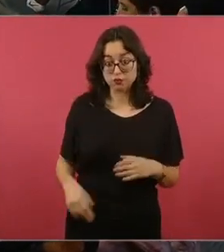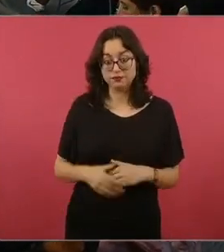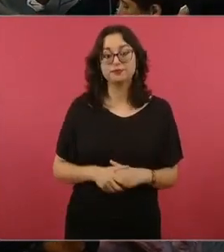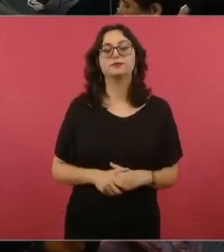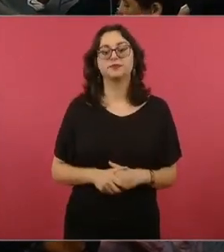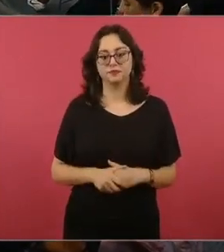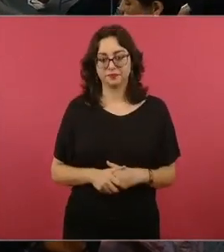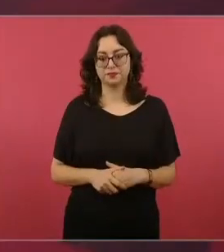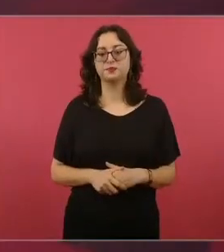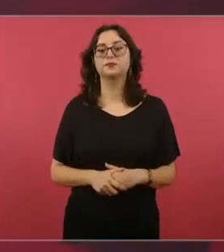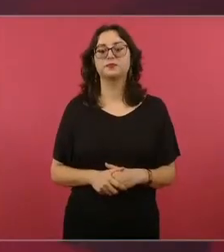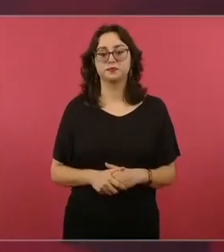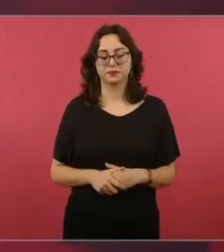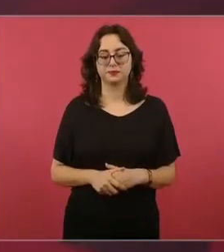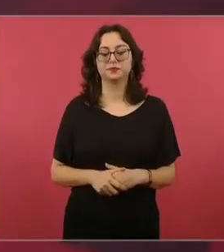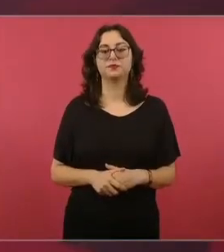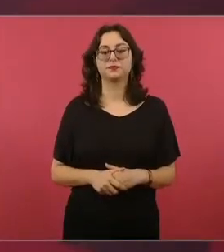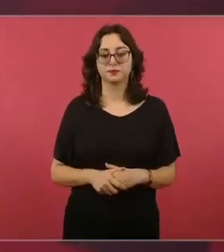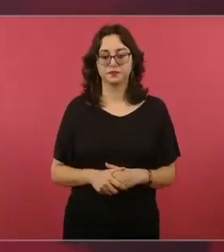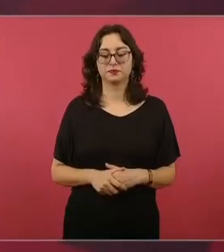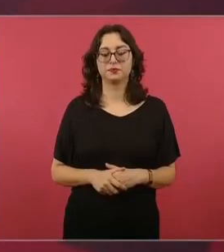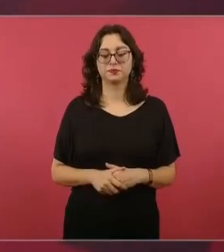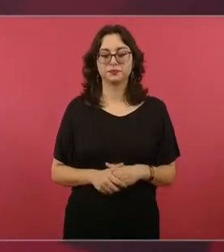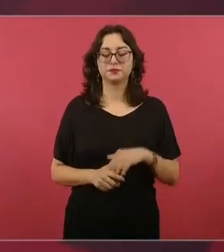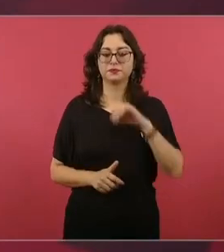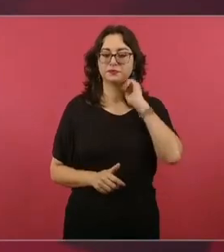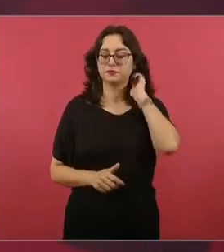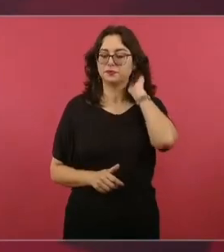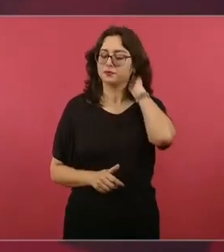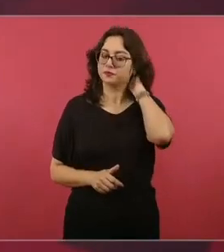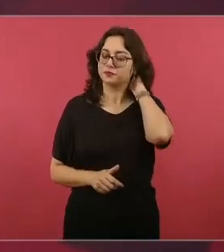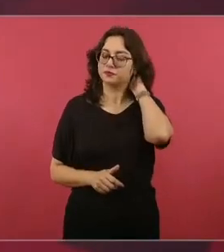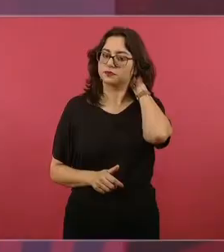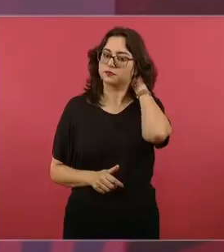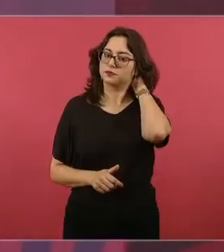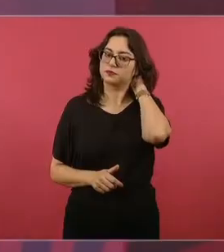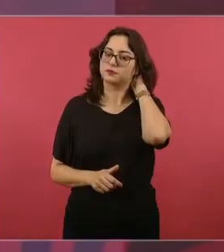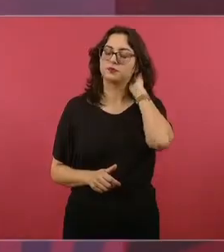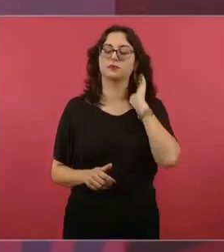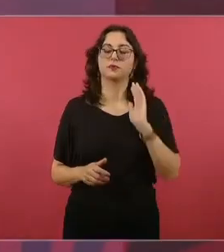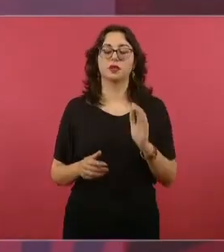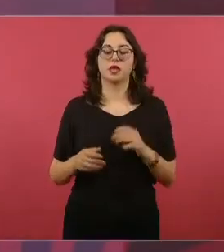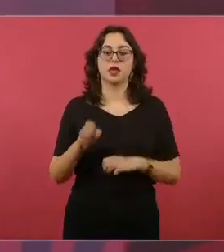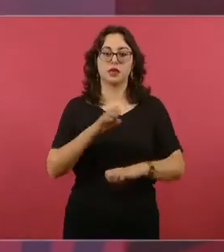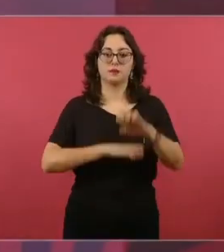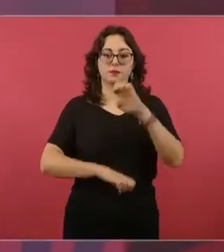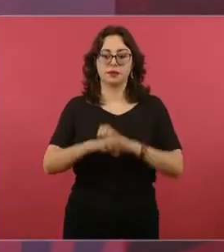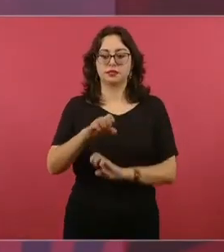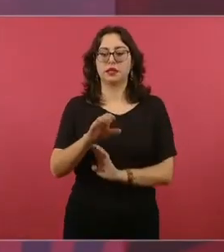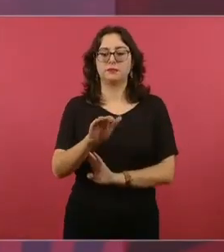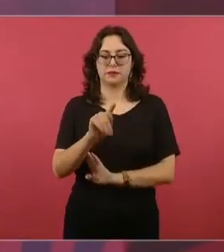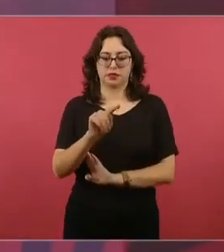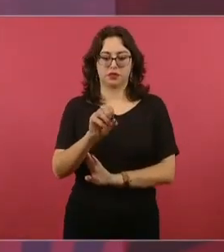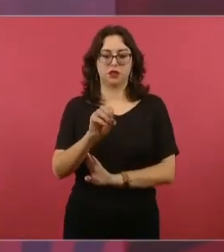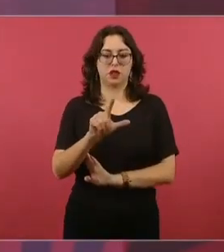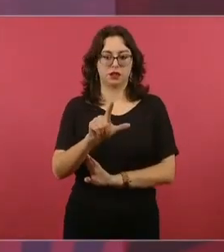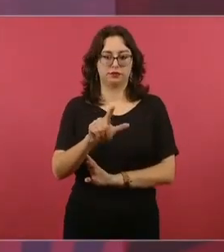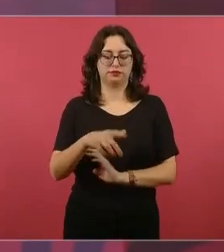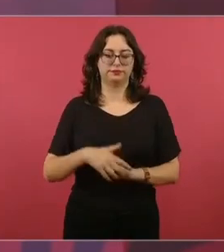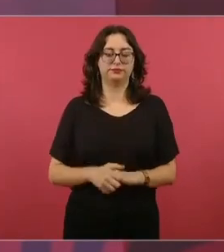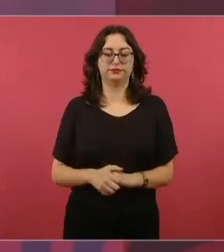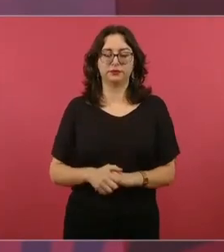Sí, la empresa es Vitol, en efecto, pero los nombres de los funcionarios los debe de tener